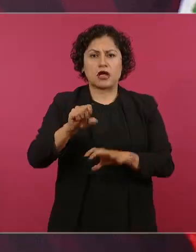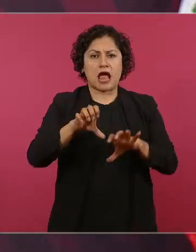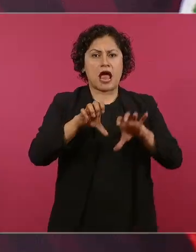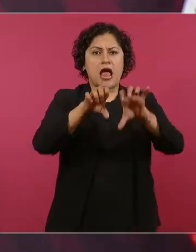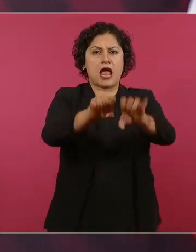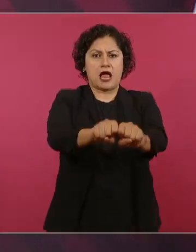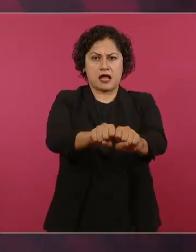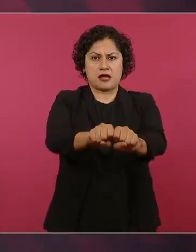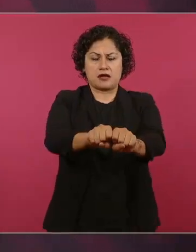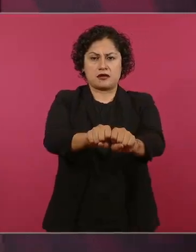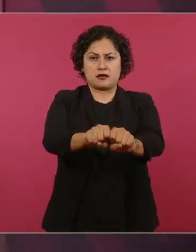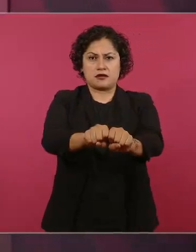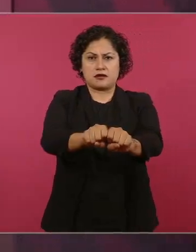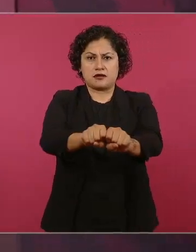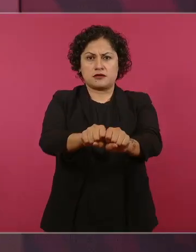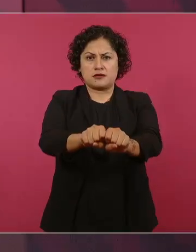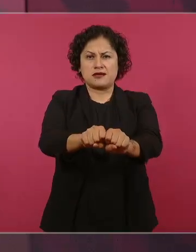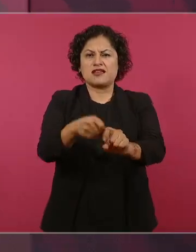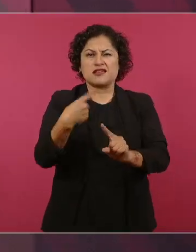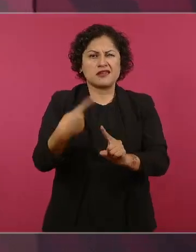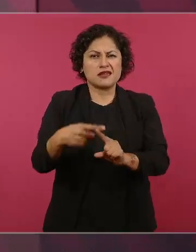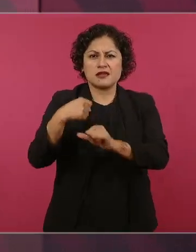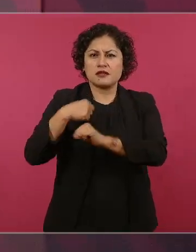Lo hicieron los de la DEA.